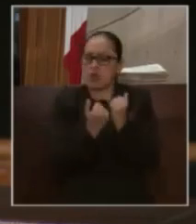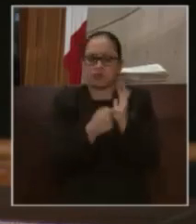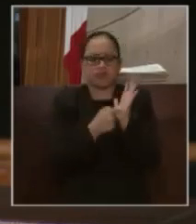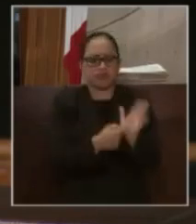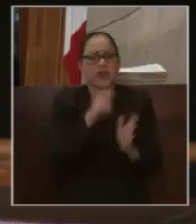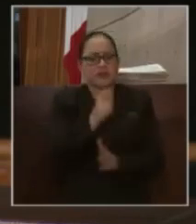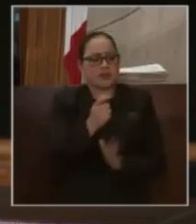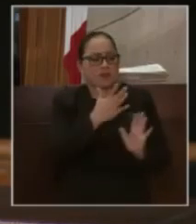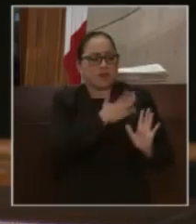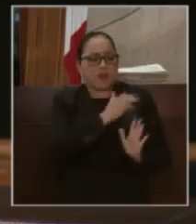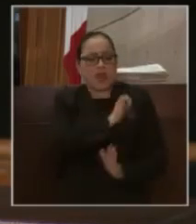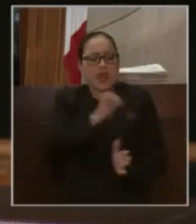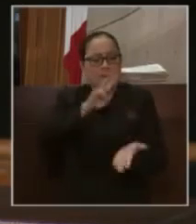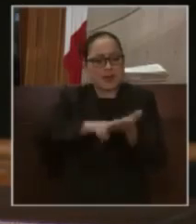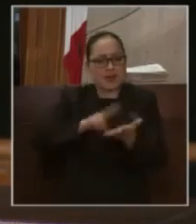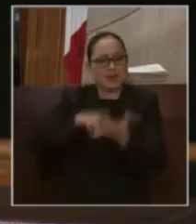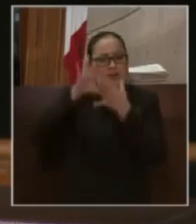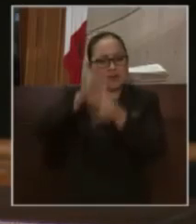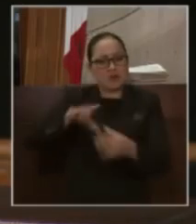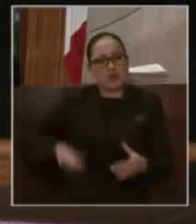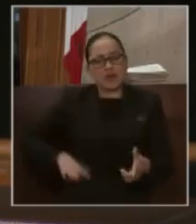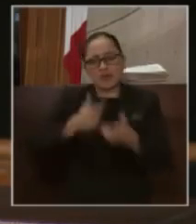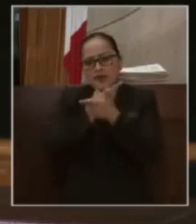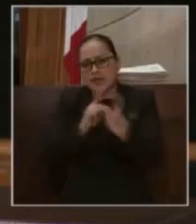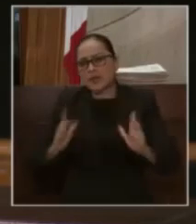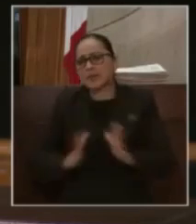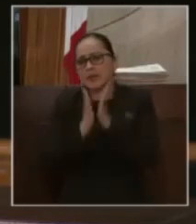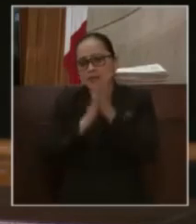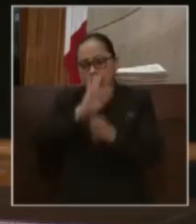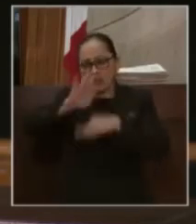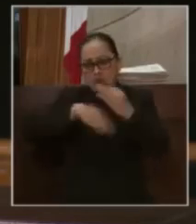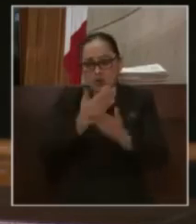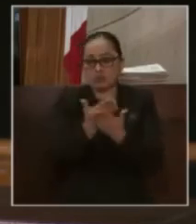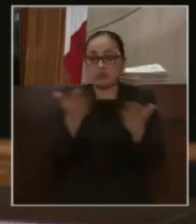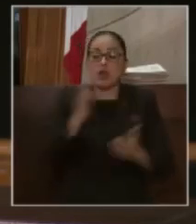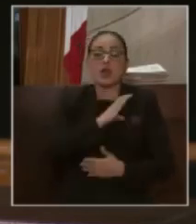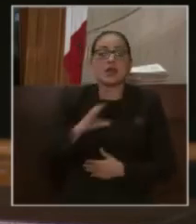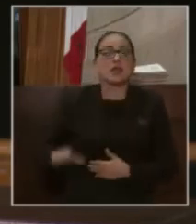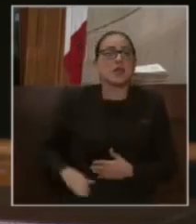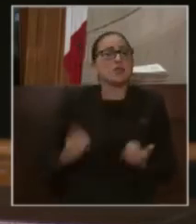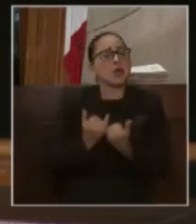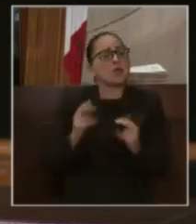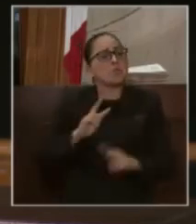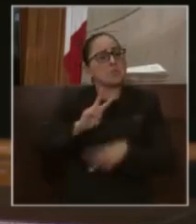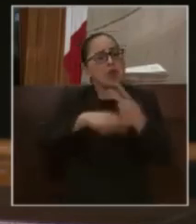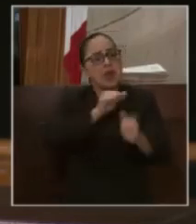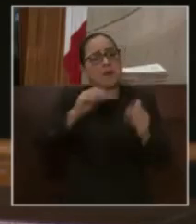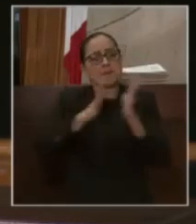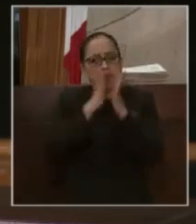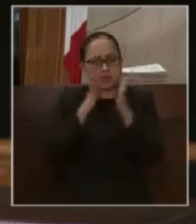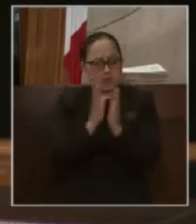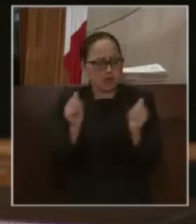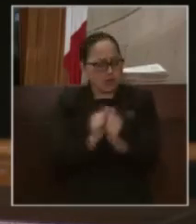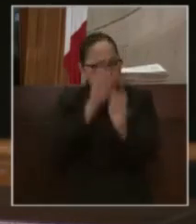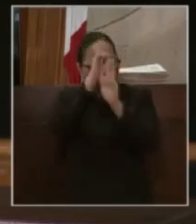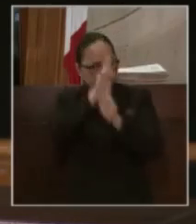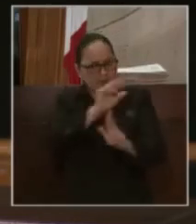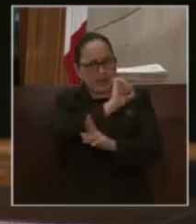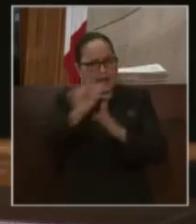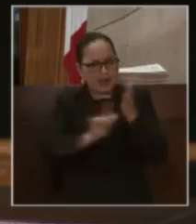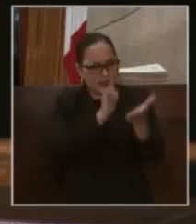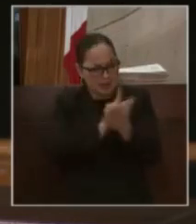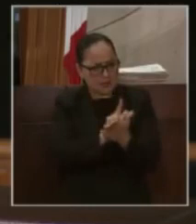su compromiso con los valores democráticos al participar en estos comicios con convicción y con respeto a